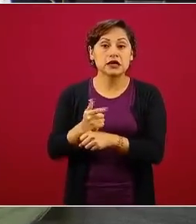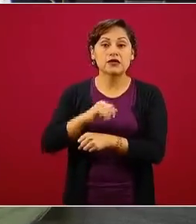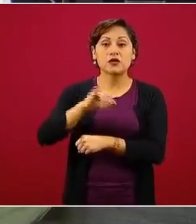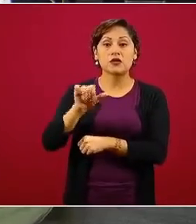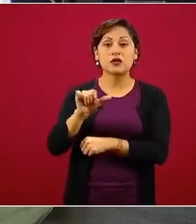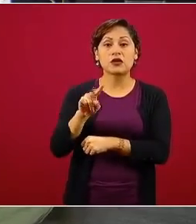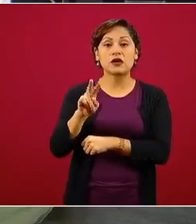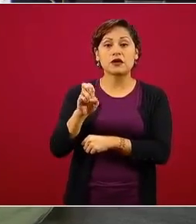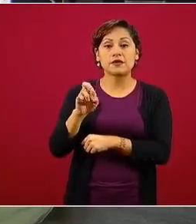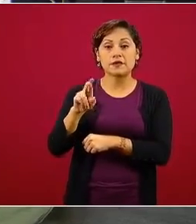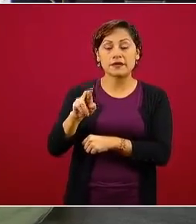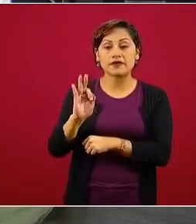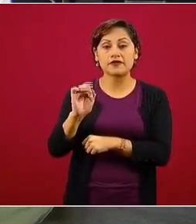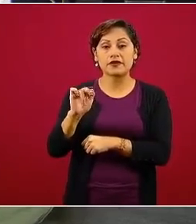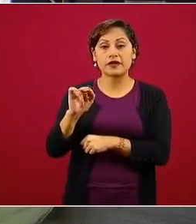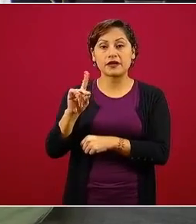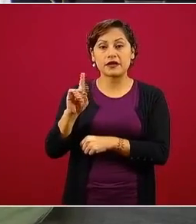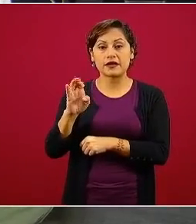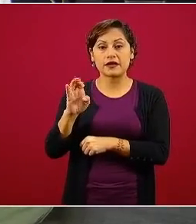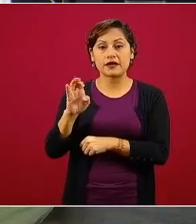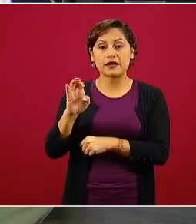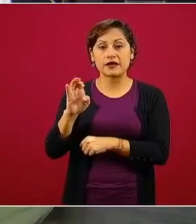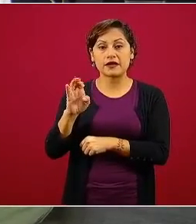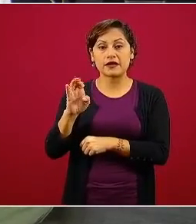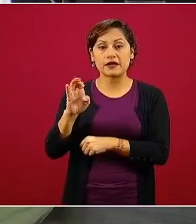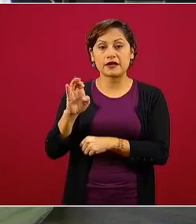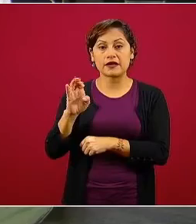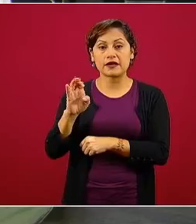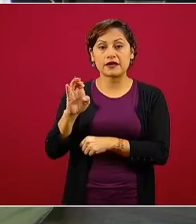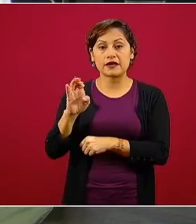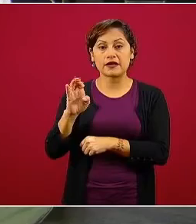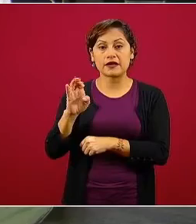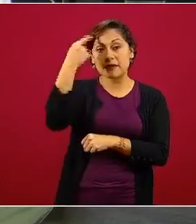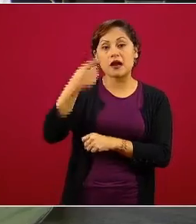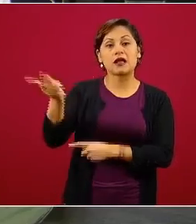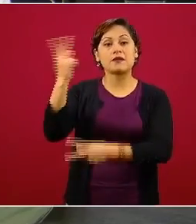Fernández Perroni para que pudiera contestar estas cosas.